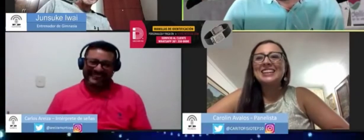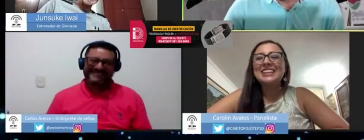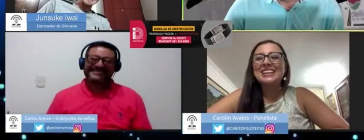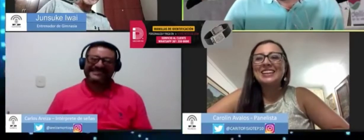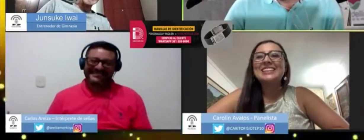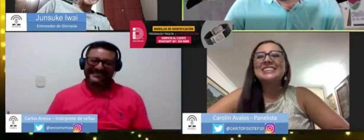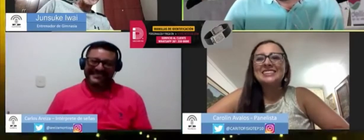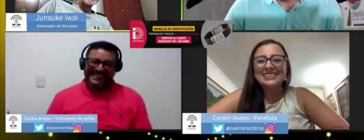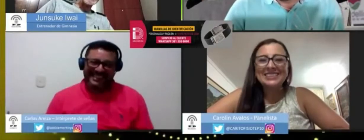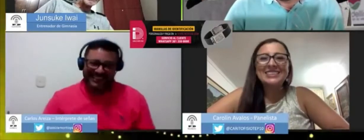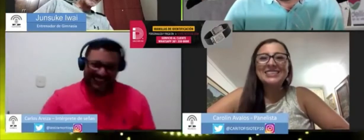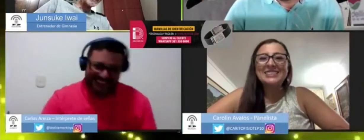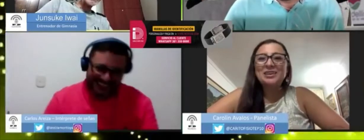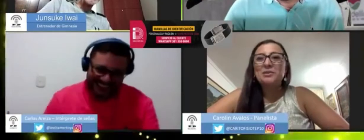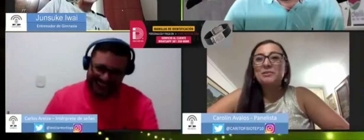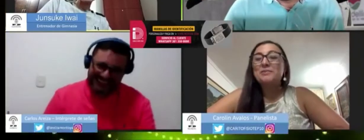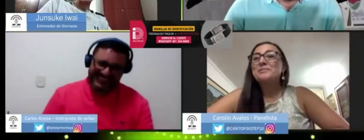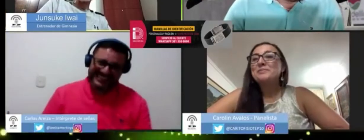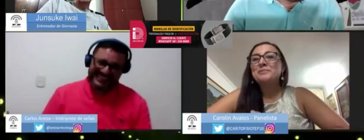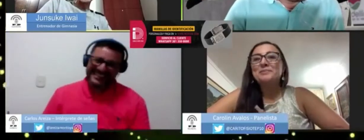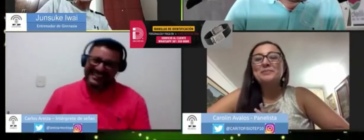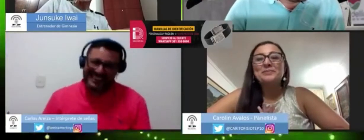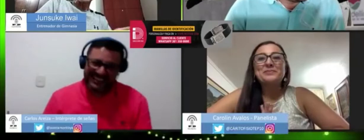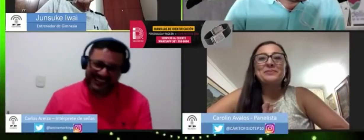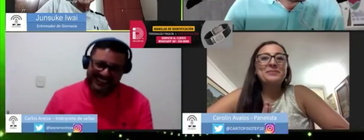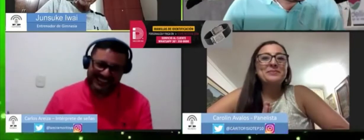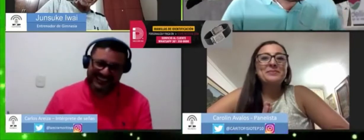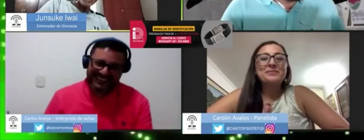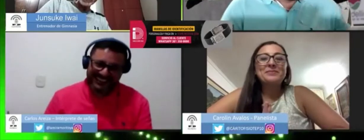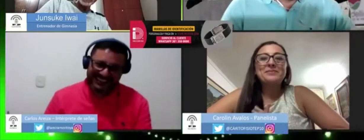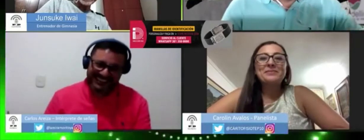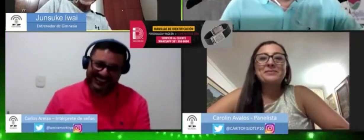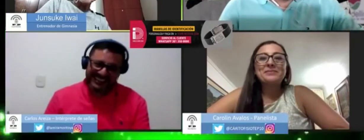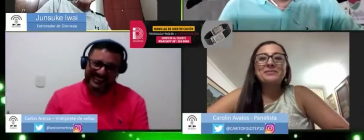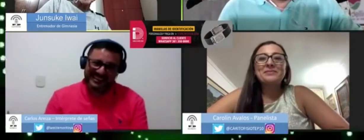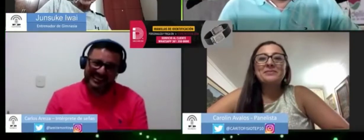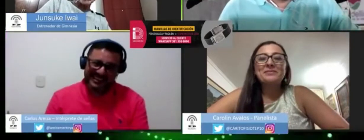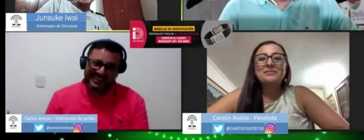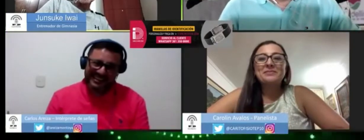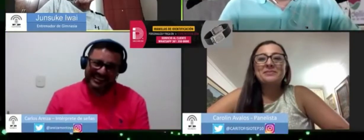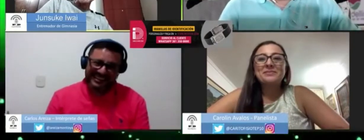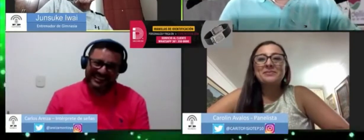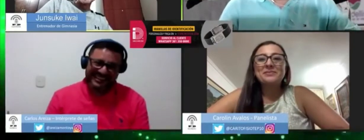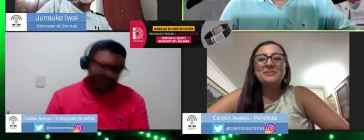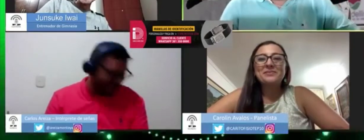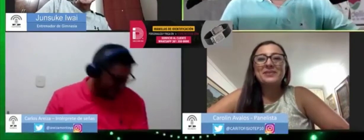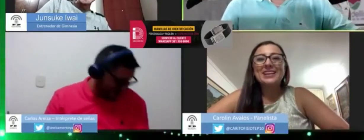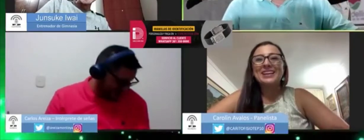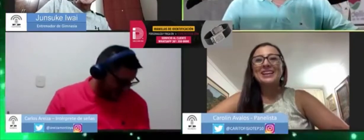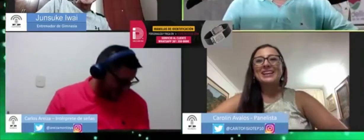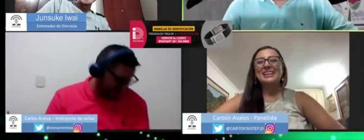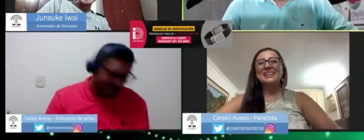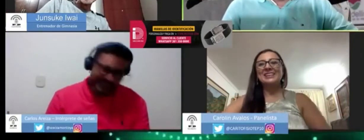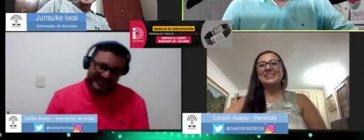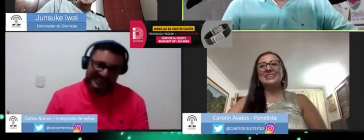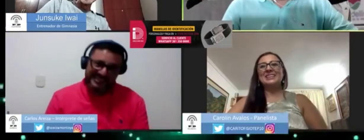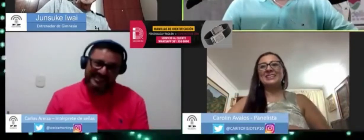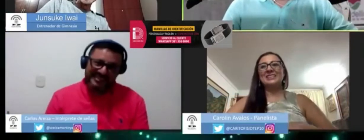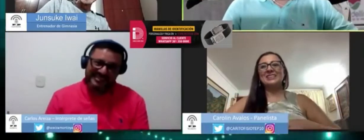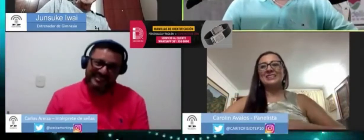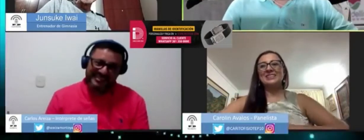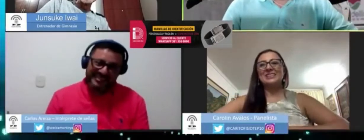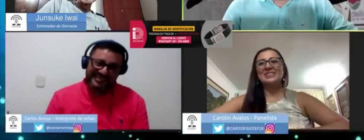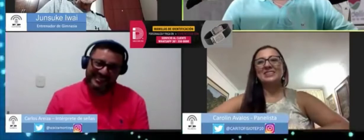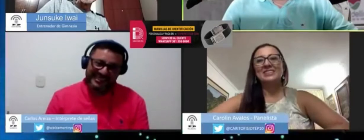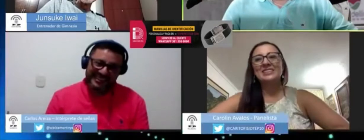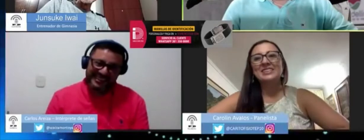Bueno, ahí vamos. Profe, ¿cómo le ha ido con los refranes? Este país que es